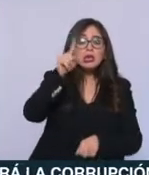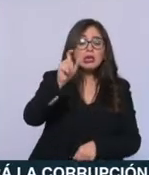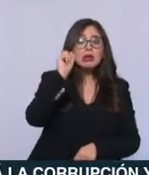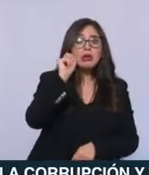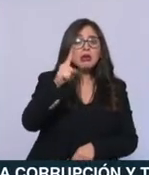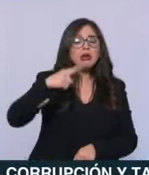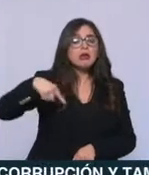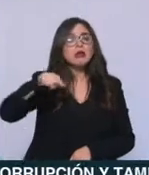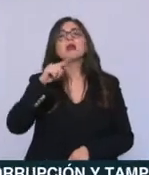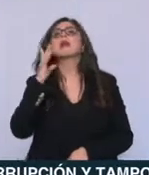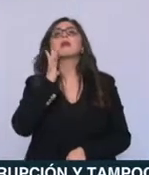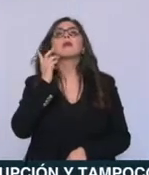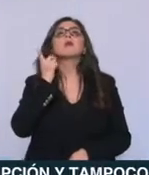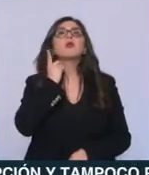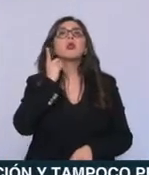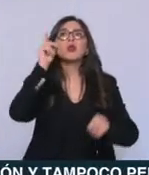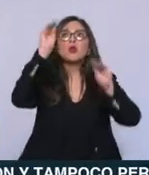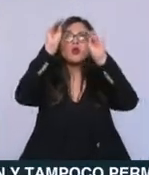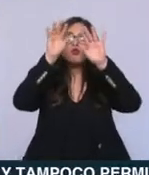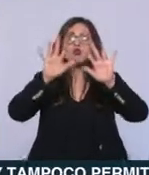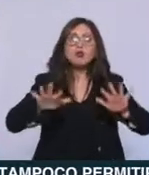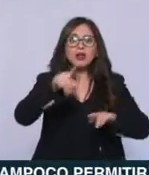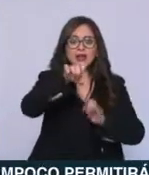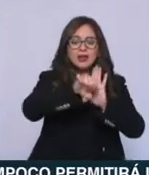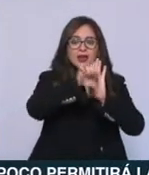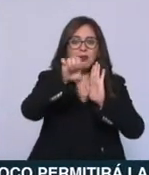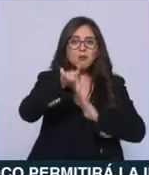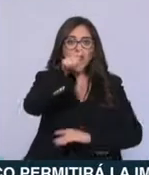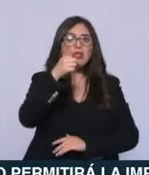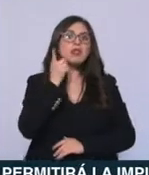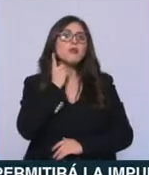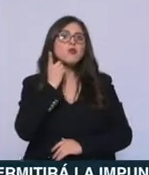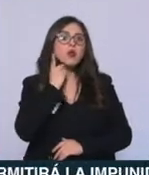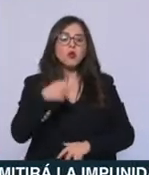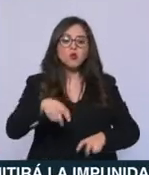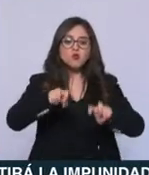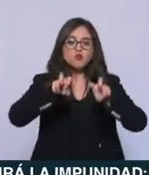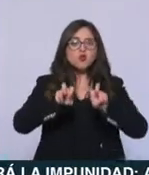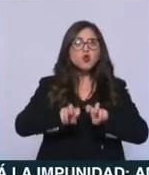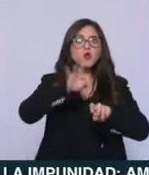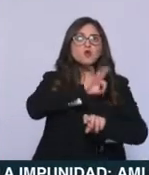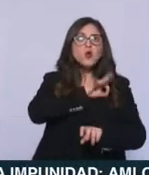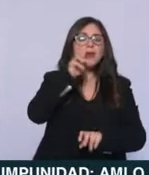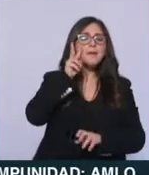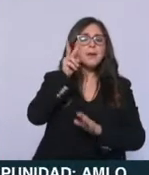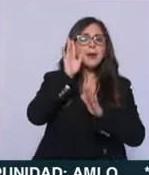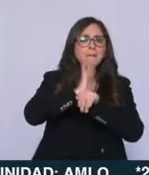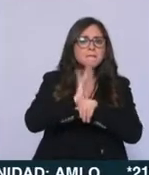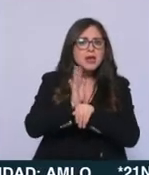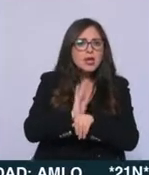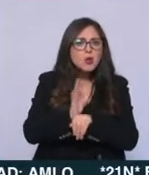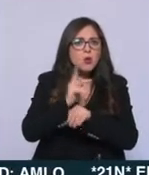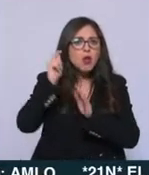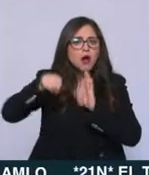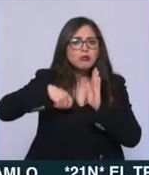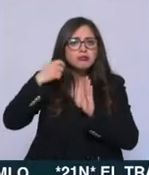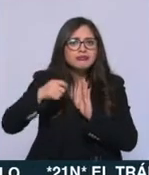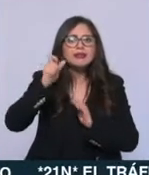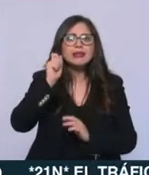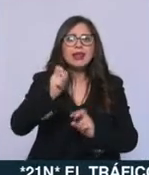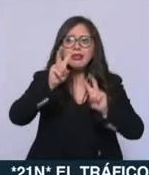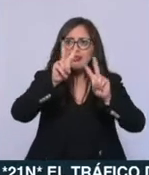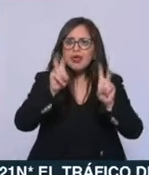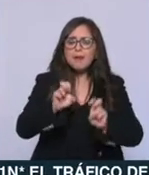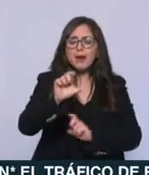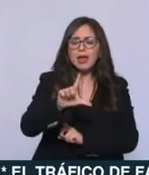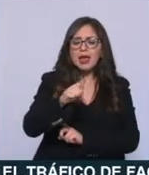Congreso, como un diputado va a poder, ahí donde se sienta un diputado podrá ver una película que tenga que ver con la temática LGBT. Es